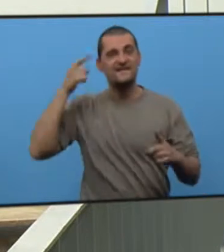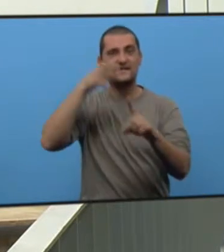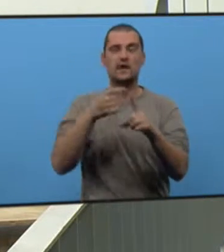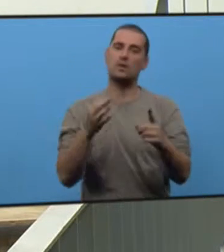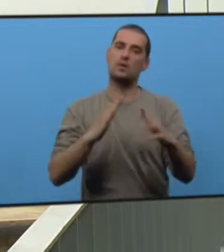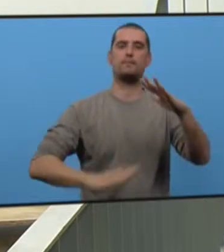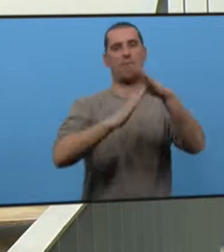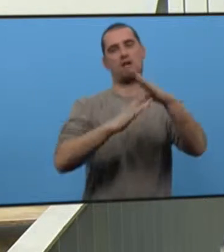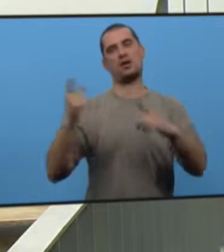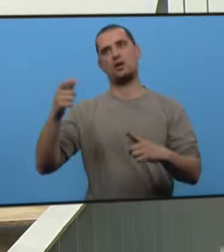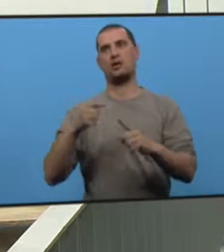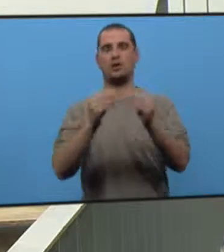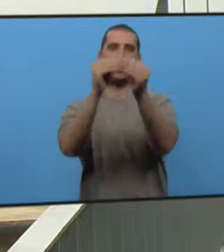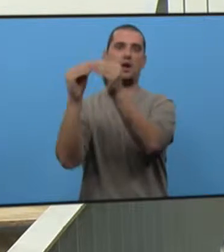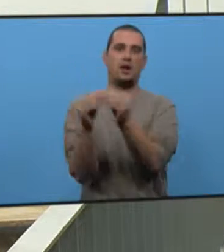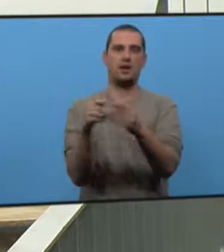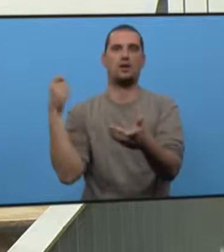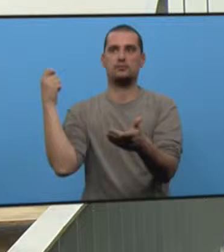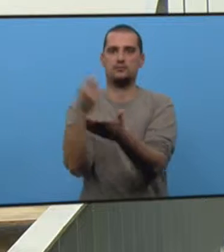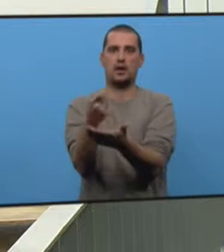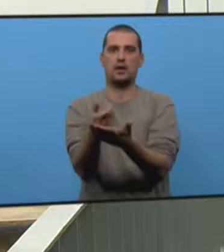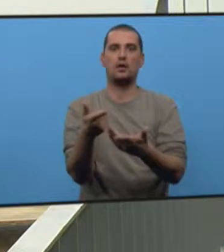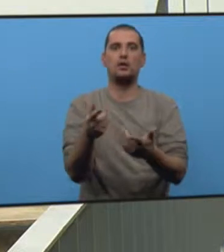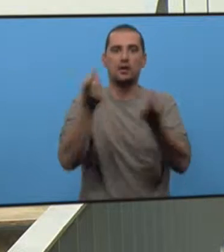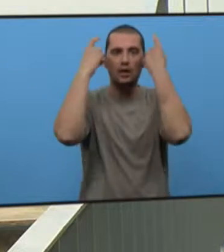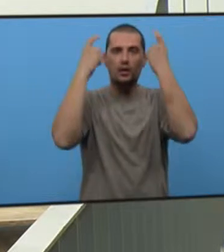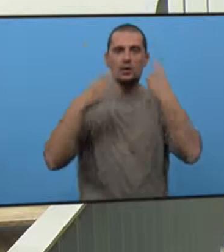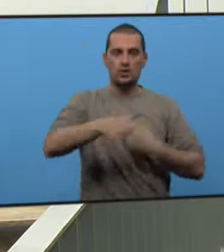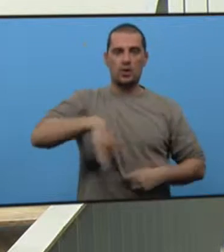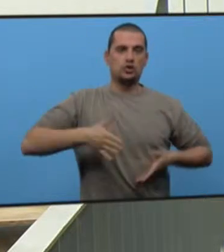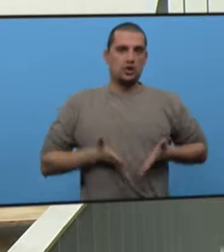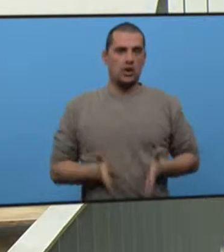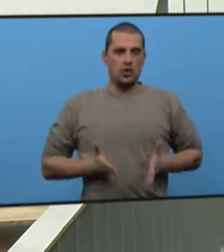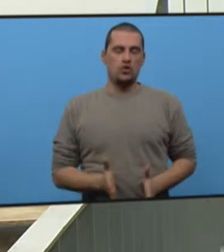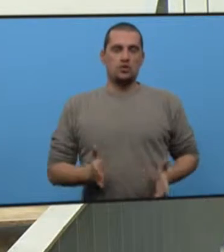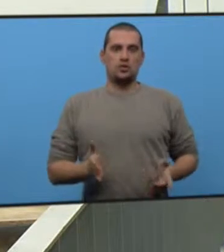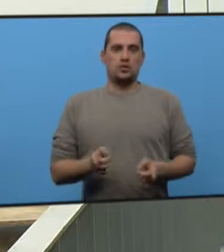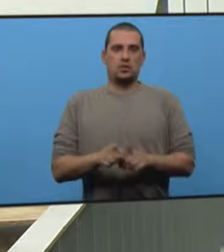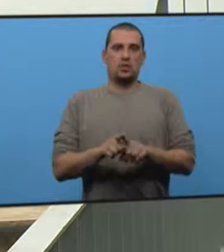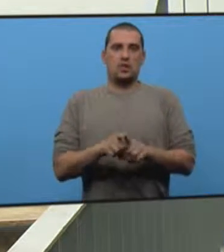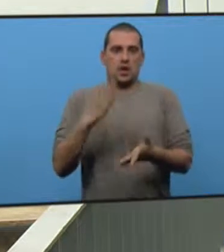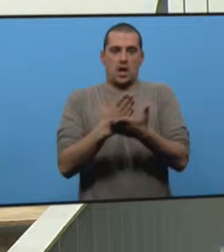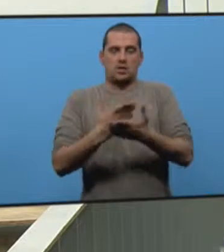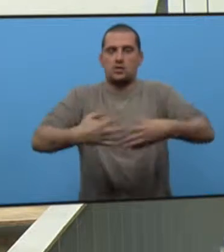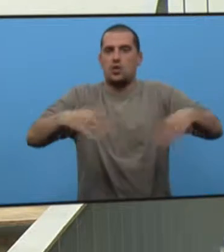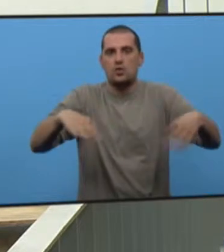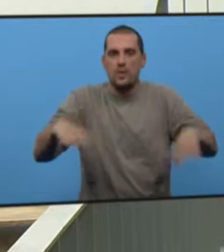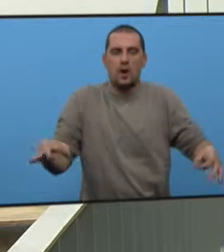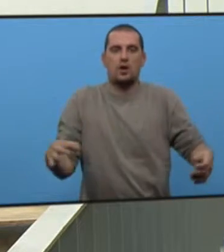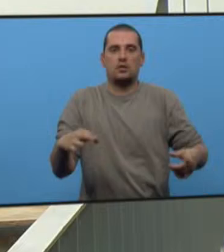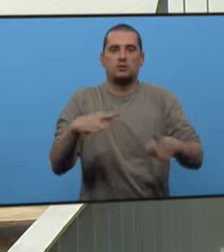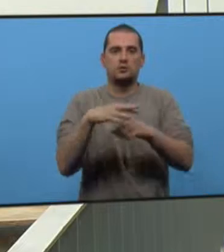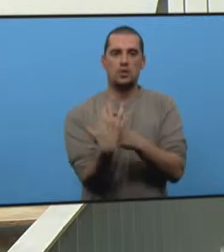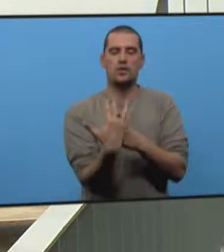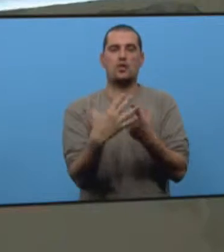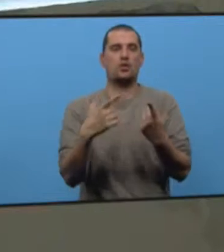pare, se invierta dinero aquí, se arregle esto y los chavales, nuestros hijos e hijas, pueden dar clase en unas condiciones normales,